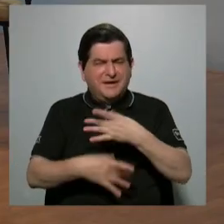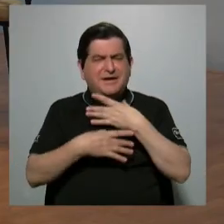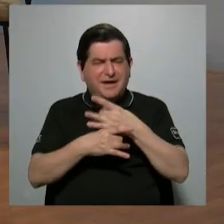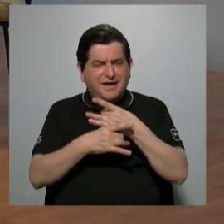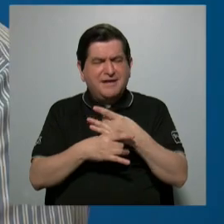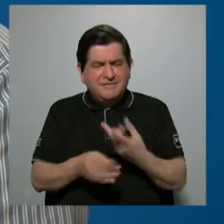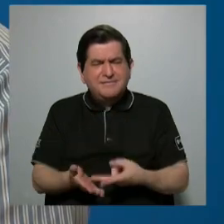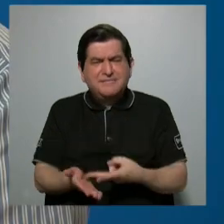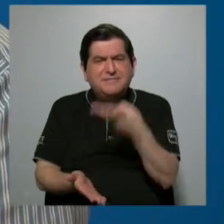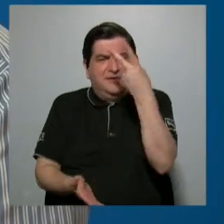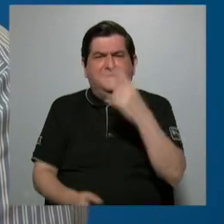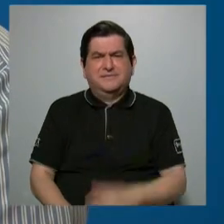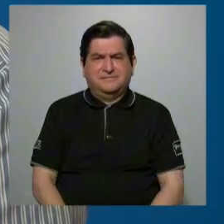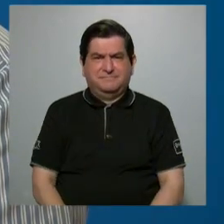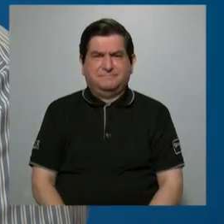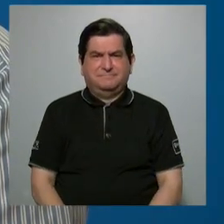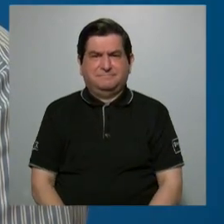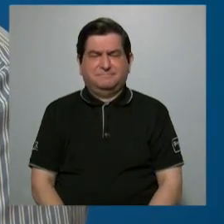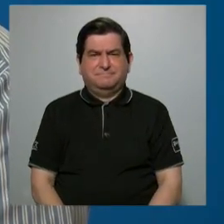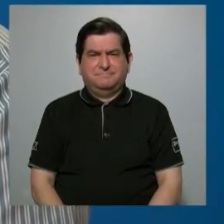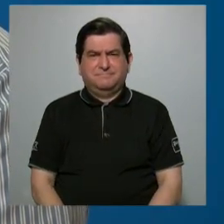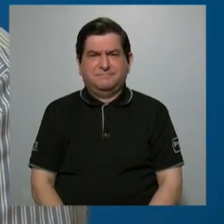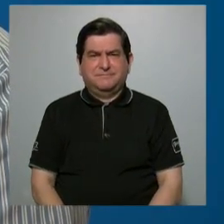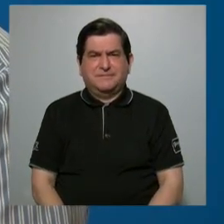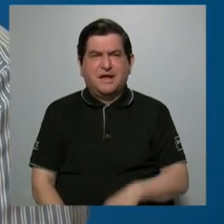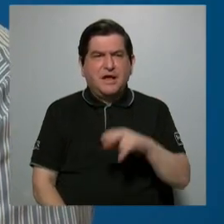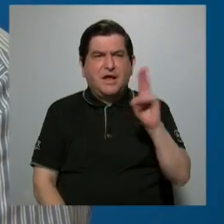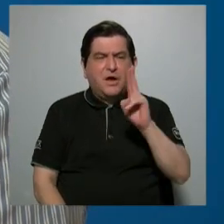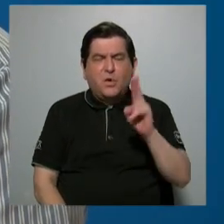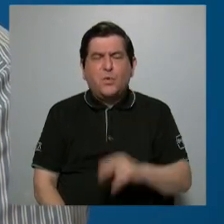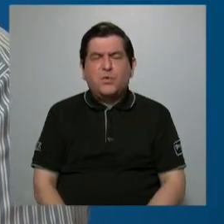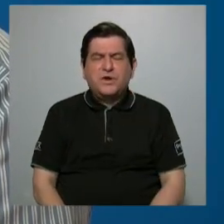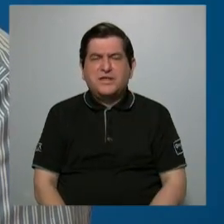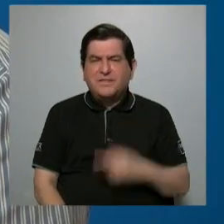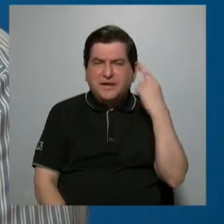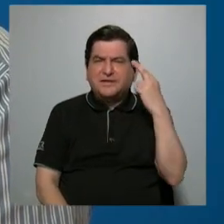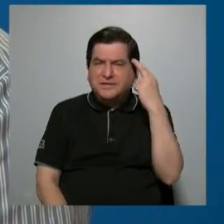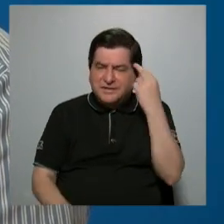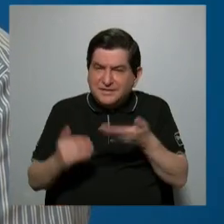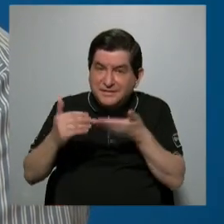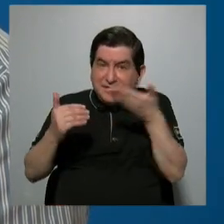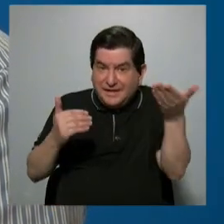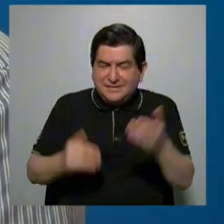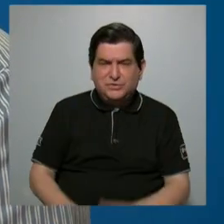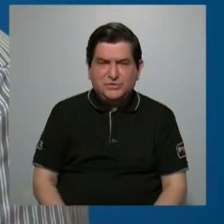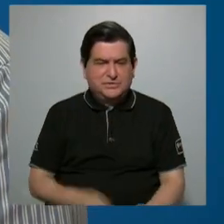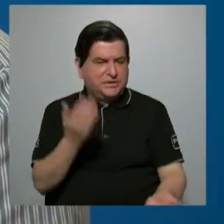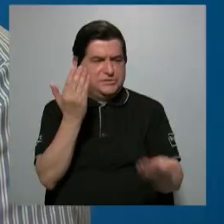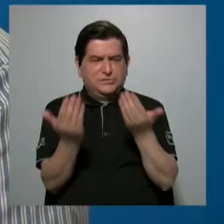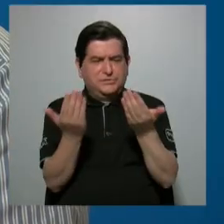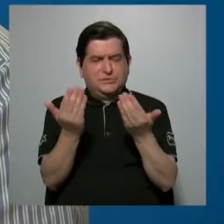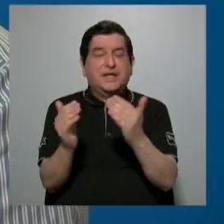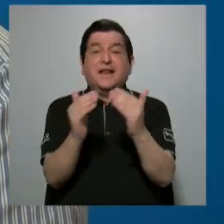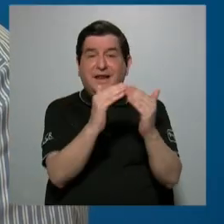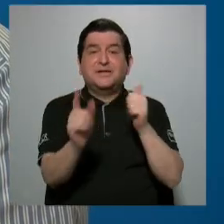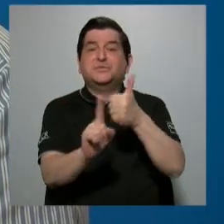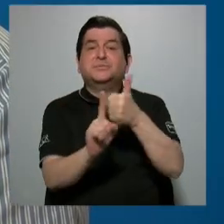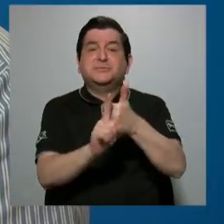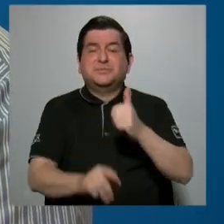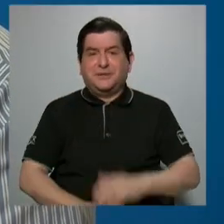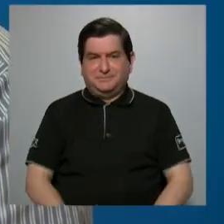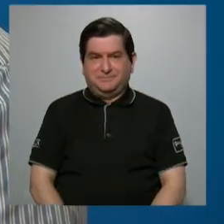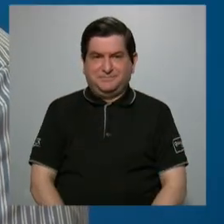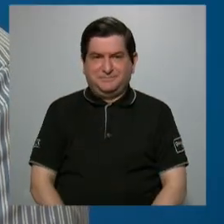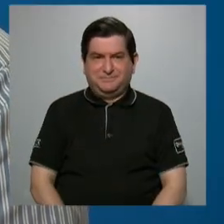rescatar, en cierta manera la unidad de reflexión de estas cosas, de estas comparaciones, es la ciudad, ¿no?